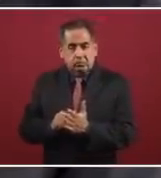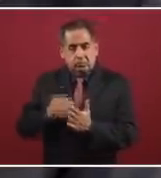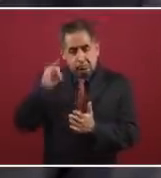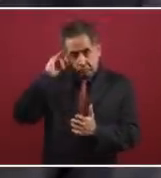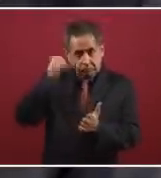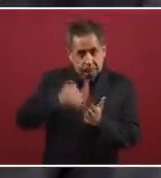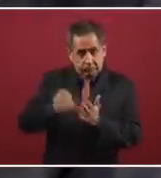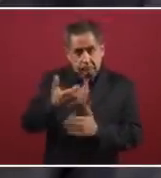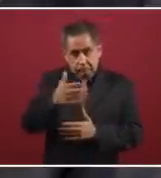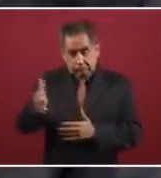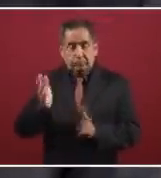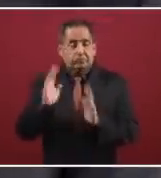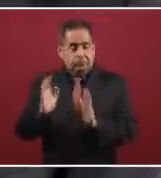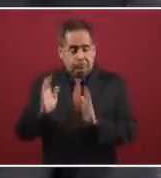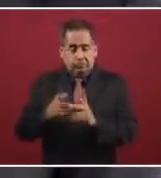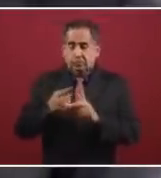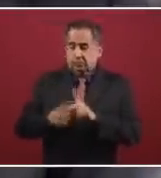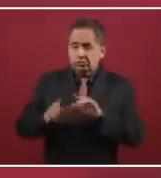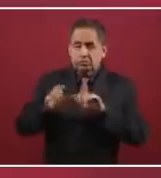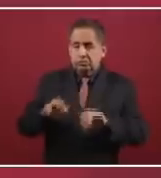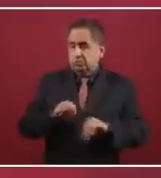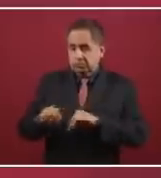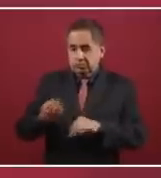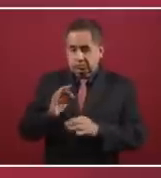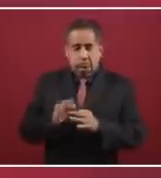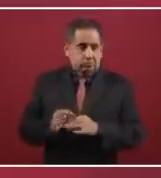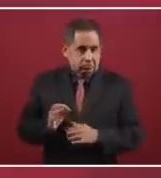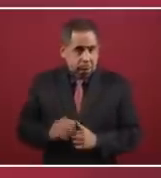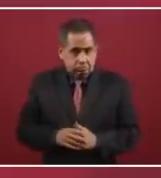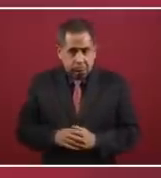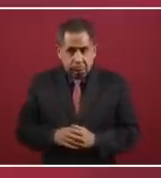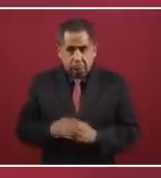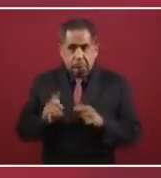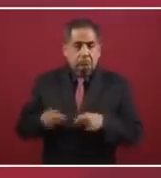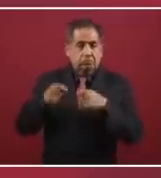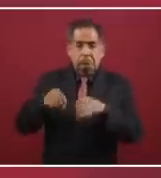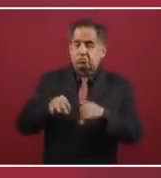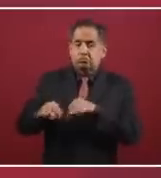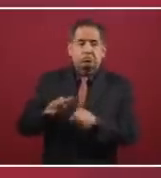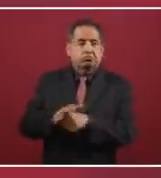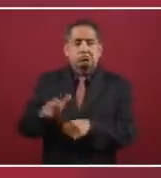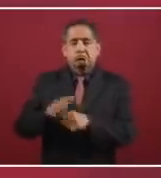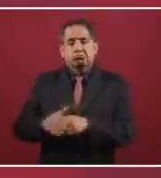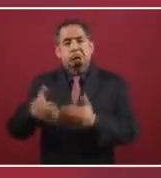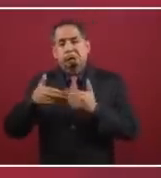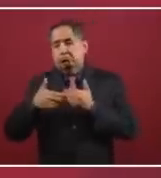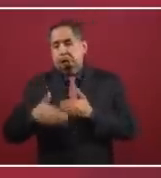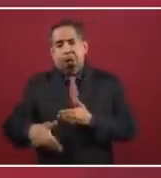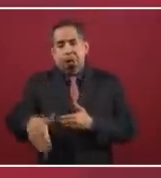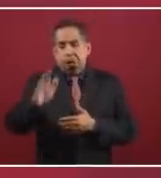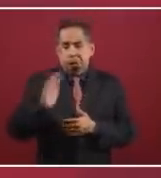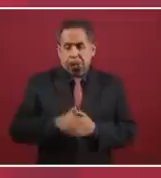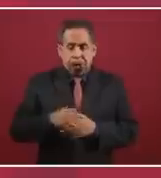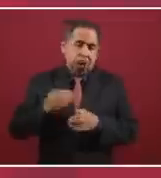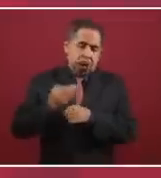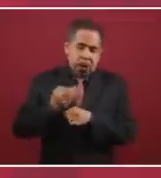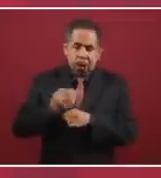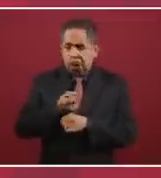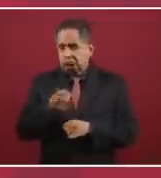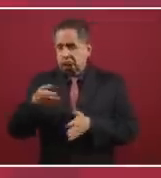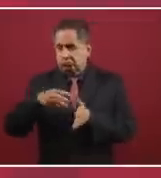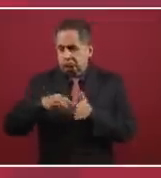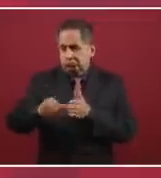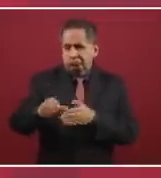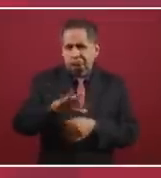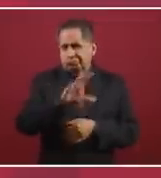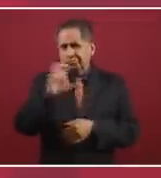campesinos que tienen empleo permanente, que están sembrando más de 500